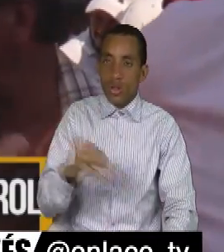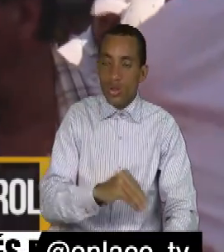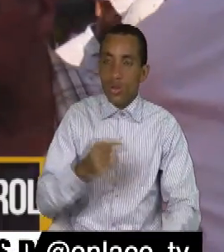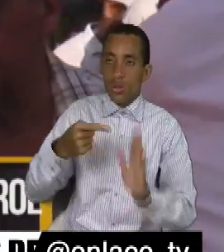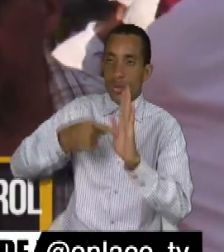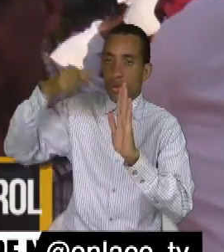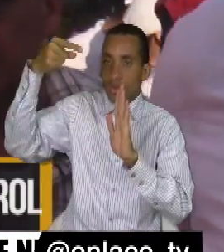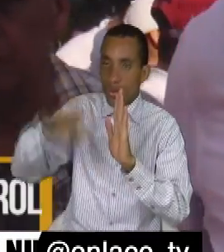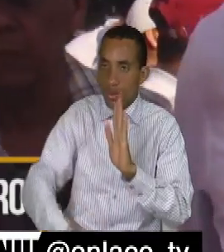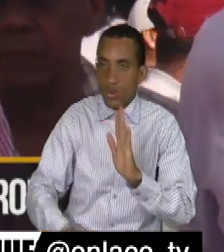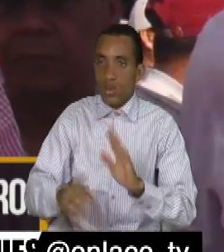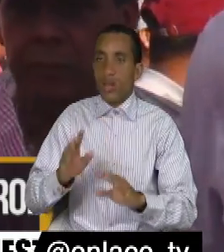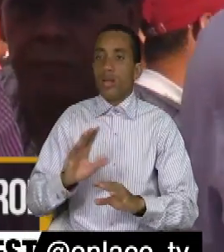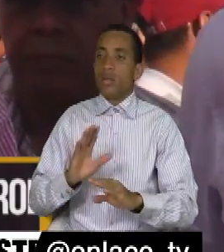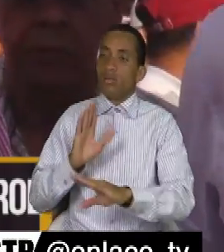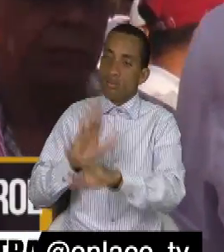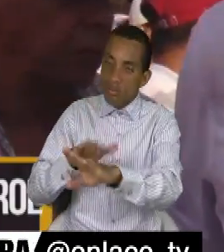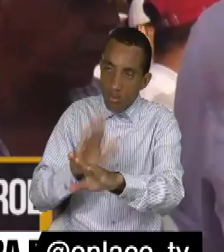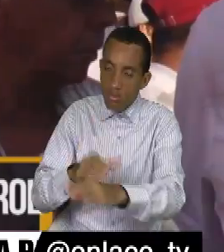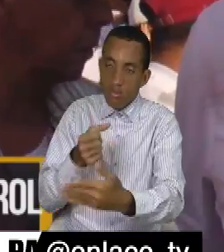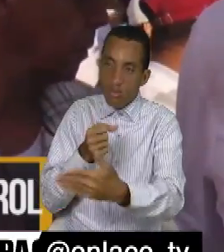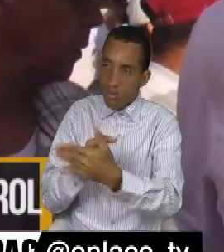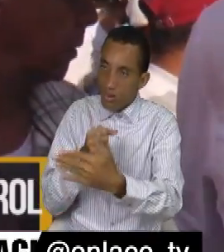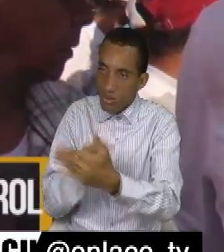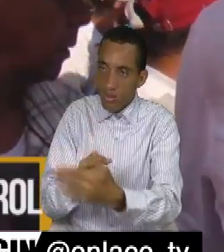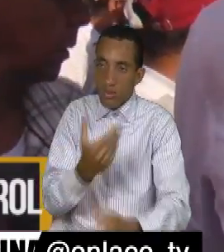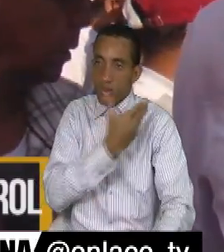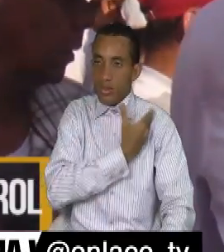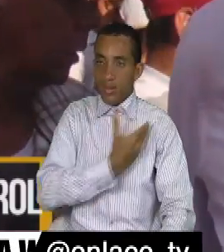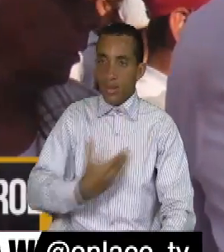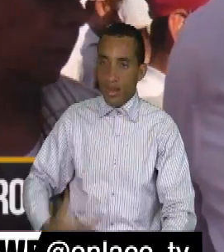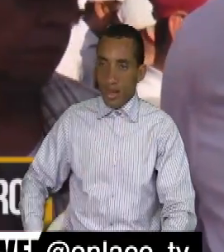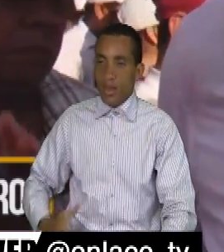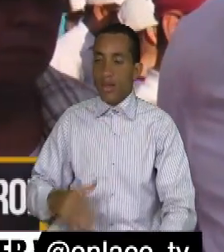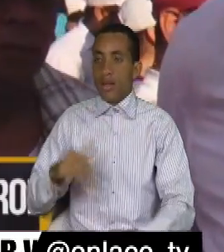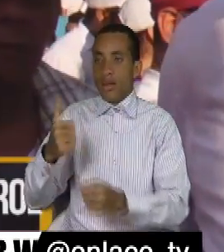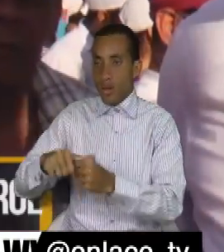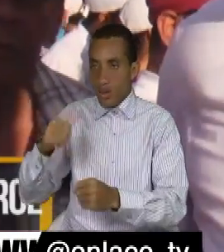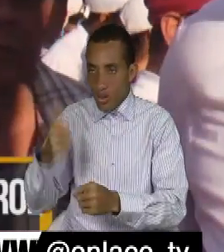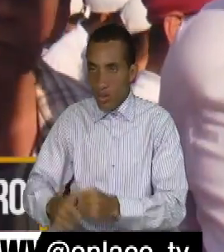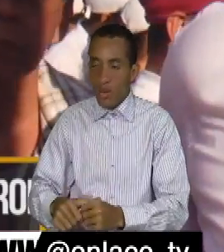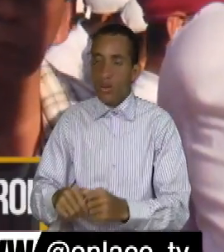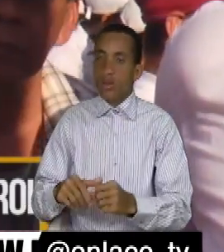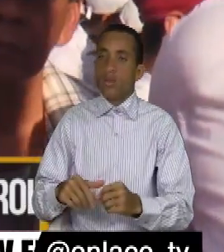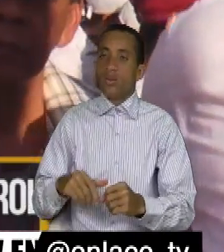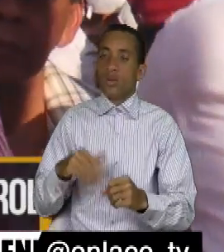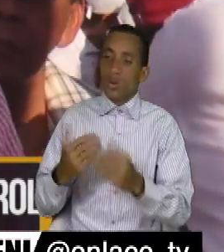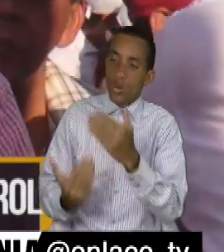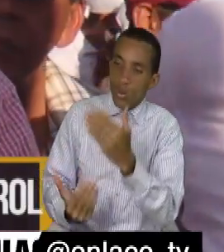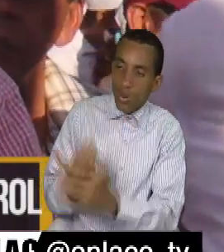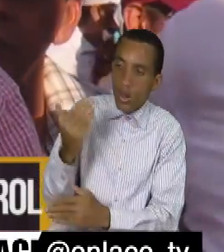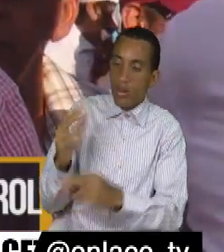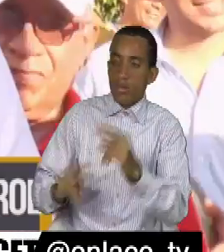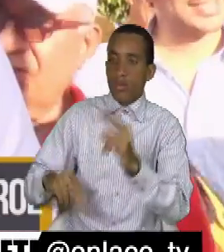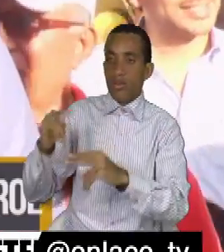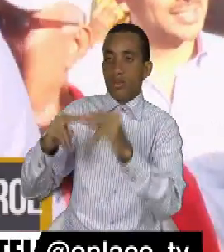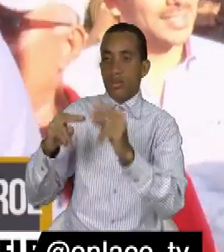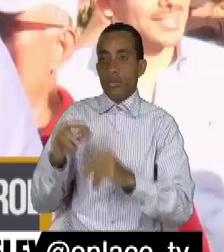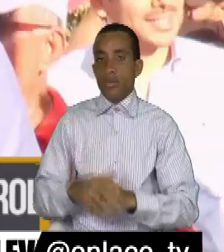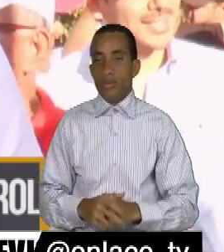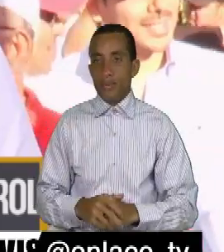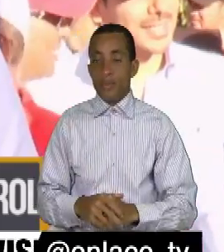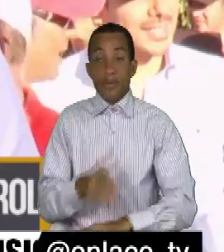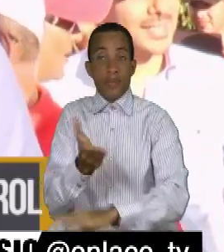con un reclamo a Ecopetrol sobre la modernización de la refinería.